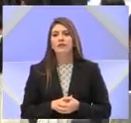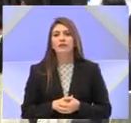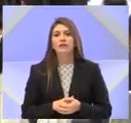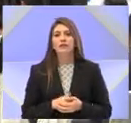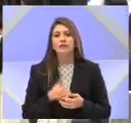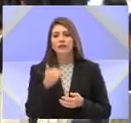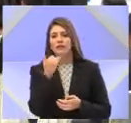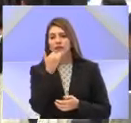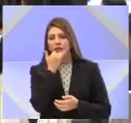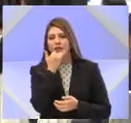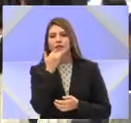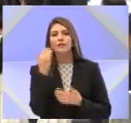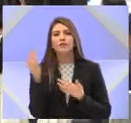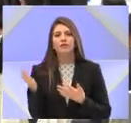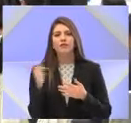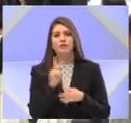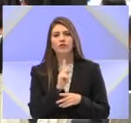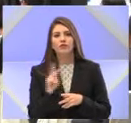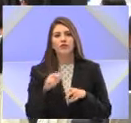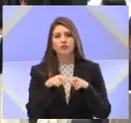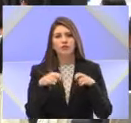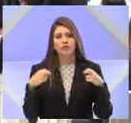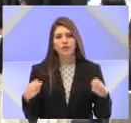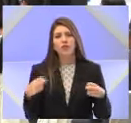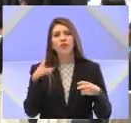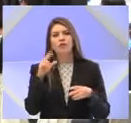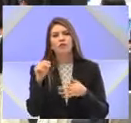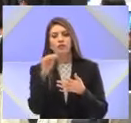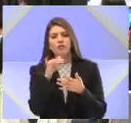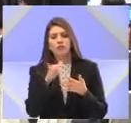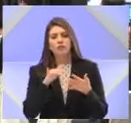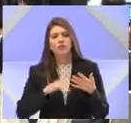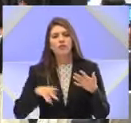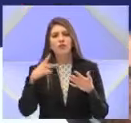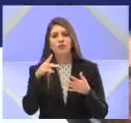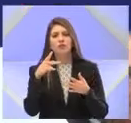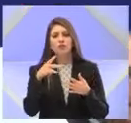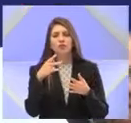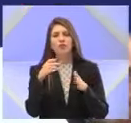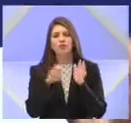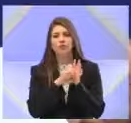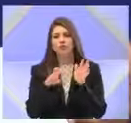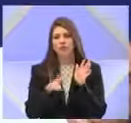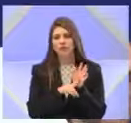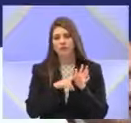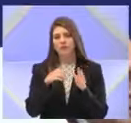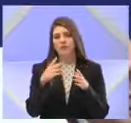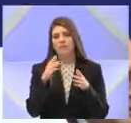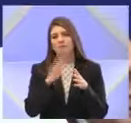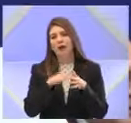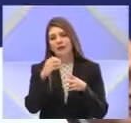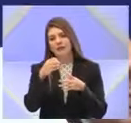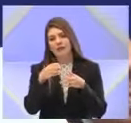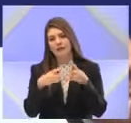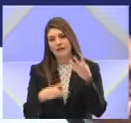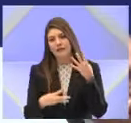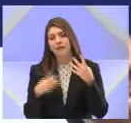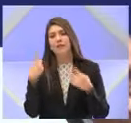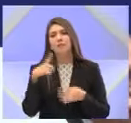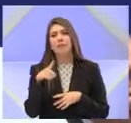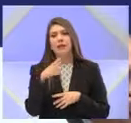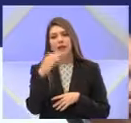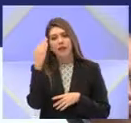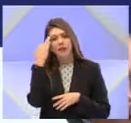una semblanza más extensa de su currículum pero nos dijeron que el tiempo estaba